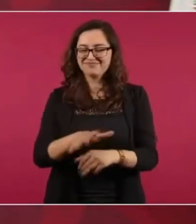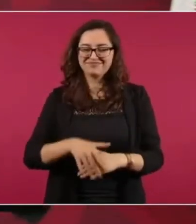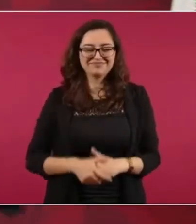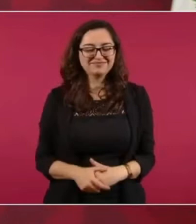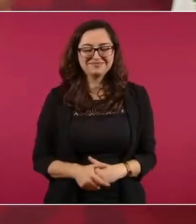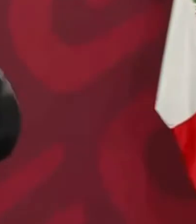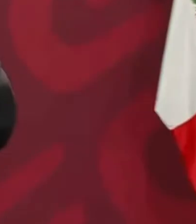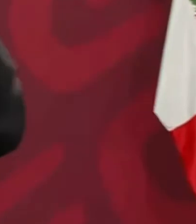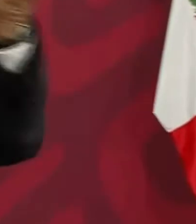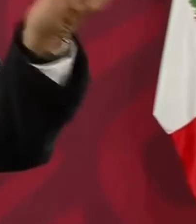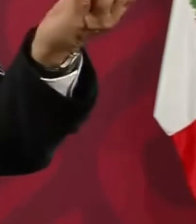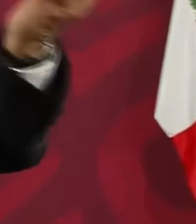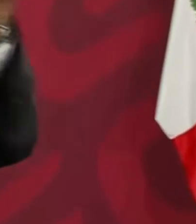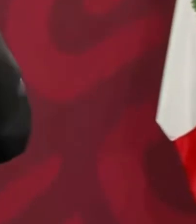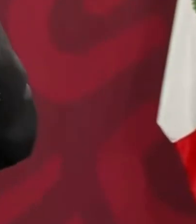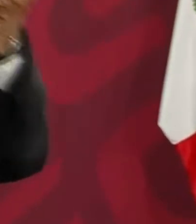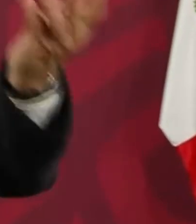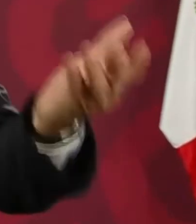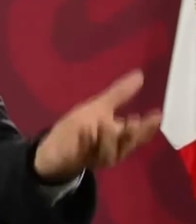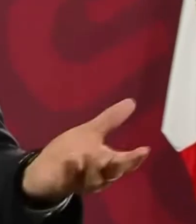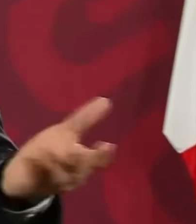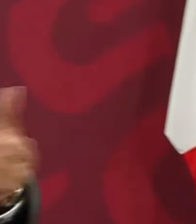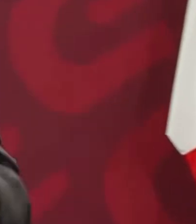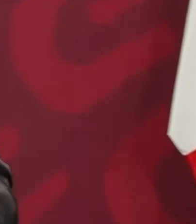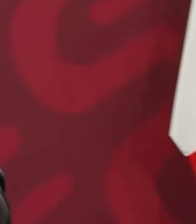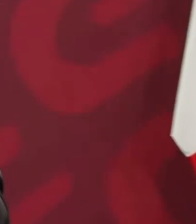pues, son cosas